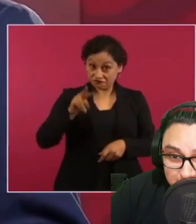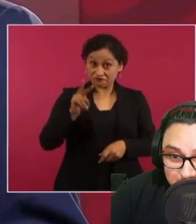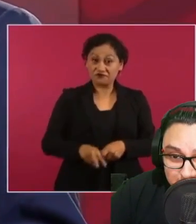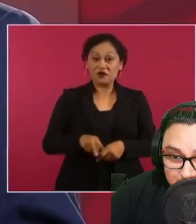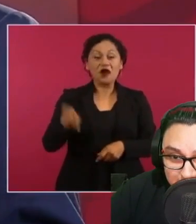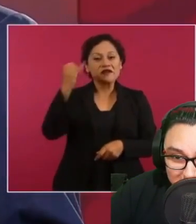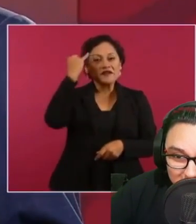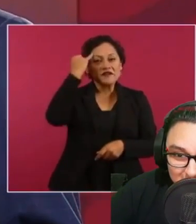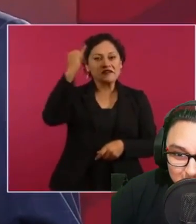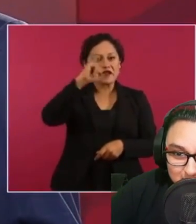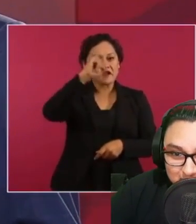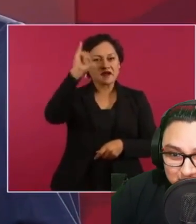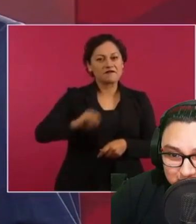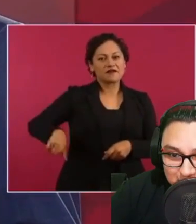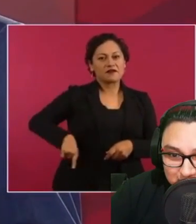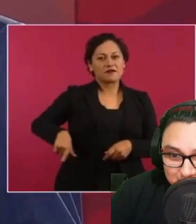gobierno